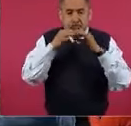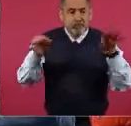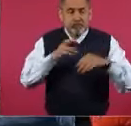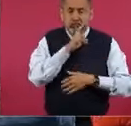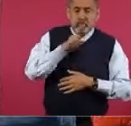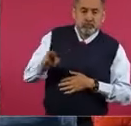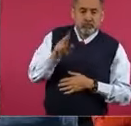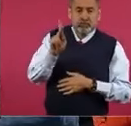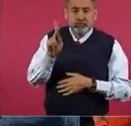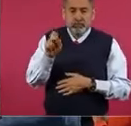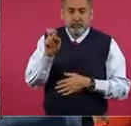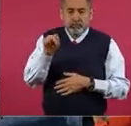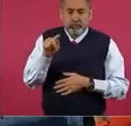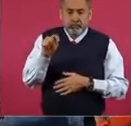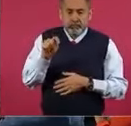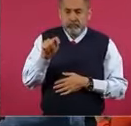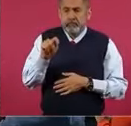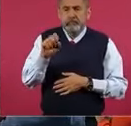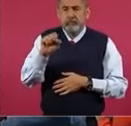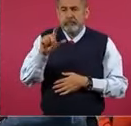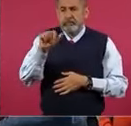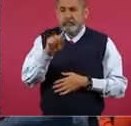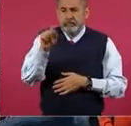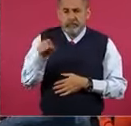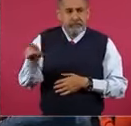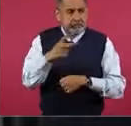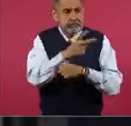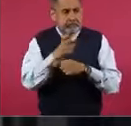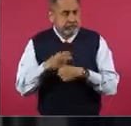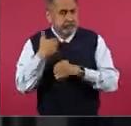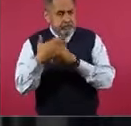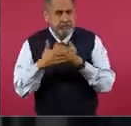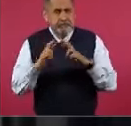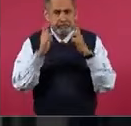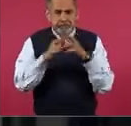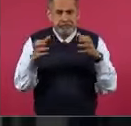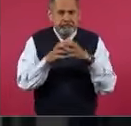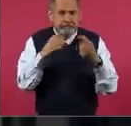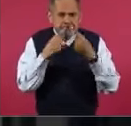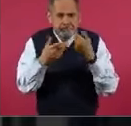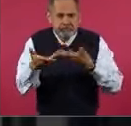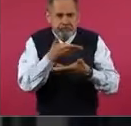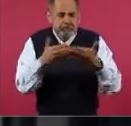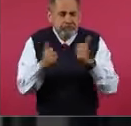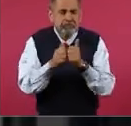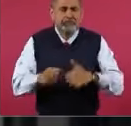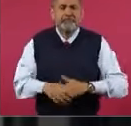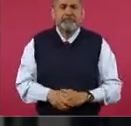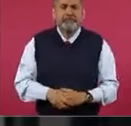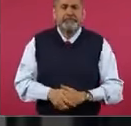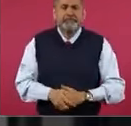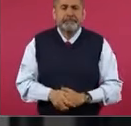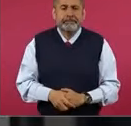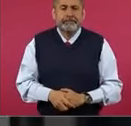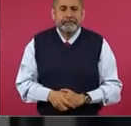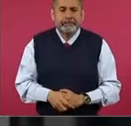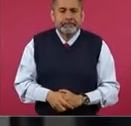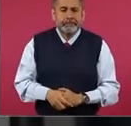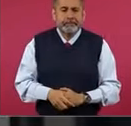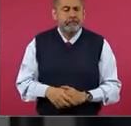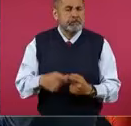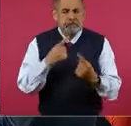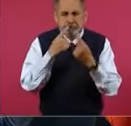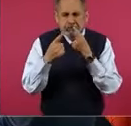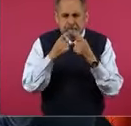Ken Salazar, si aceptaría o lo va a invitar a tener una reunión de diálogo. Gracias. Es que este diálogo